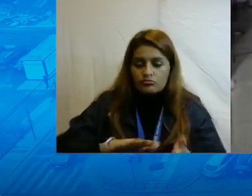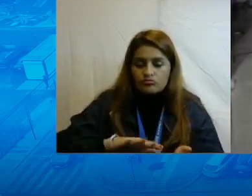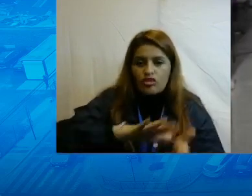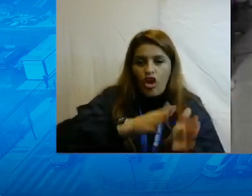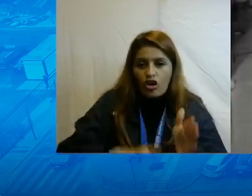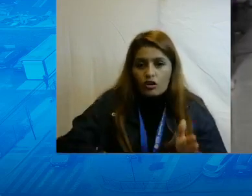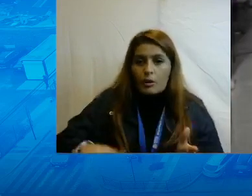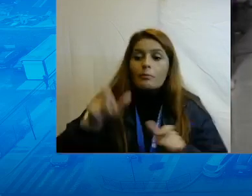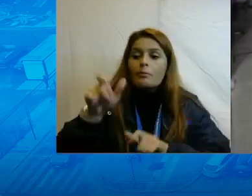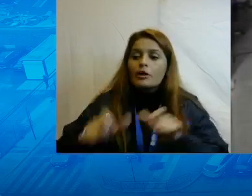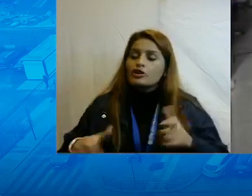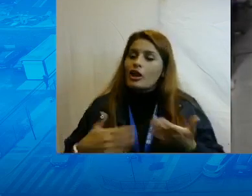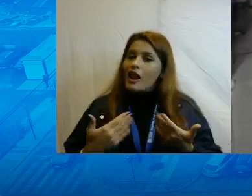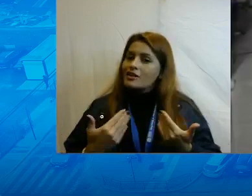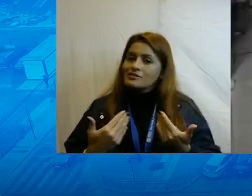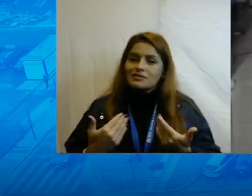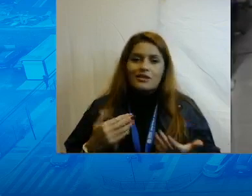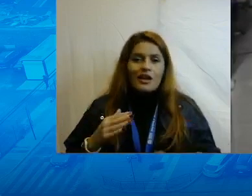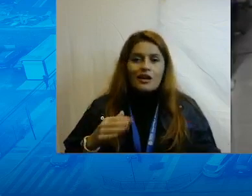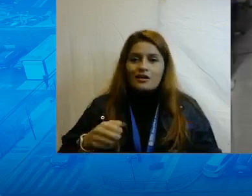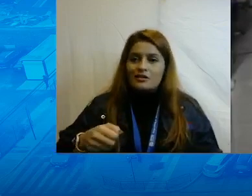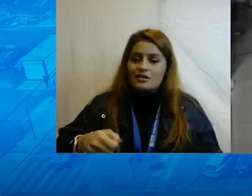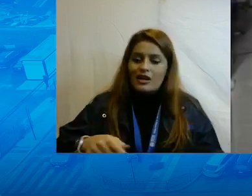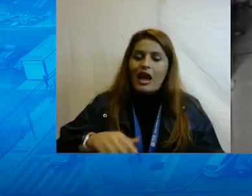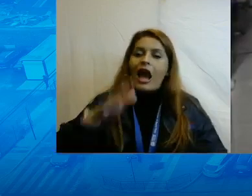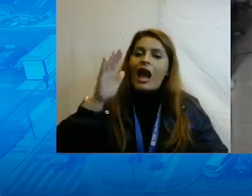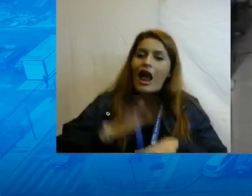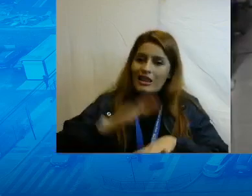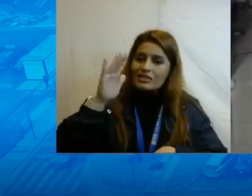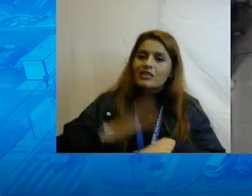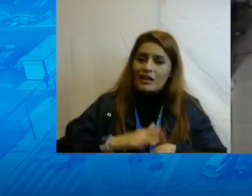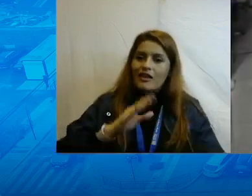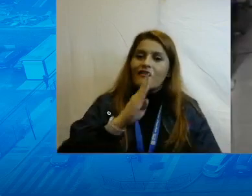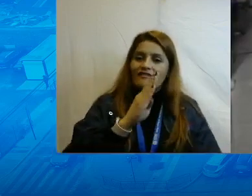la comunidad necesita los arreglos con los parches calientes, que es una bacheadora.